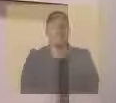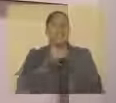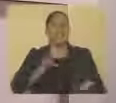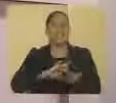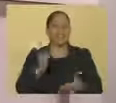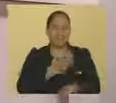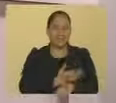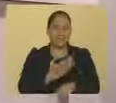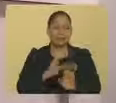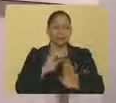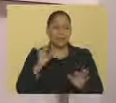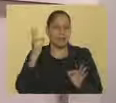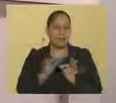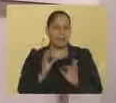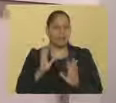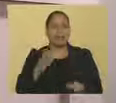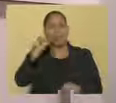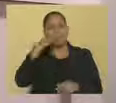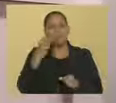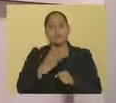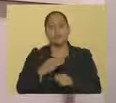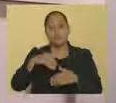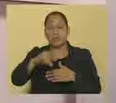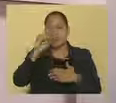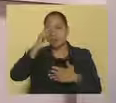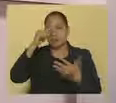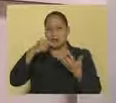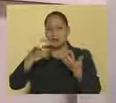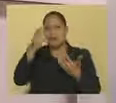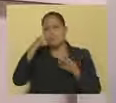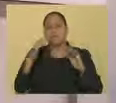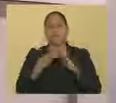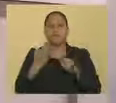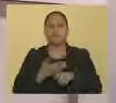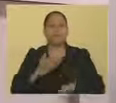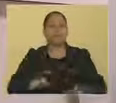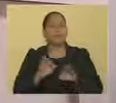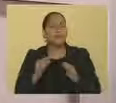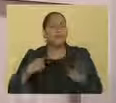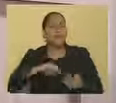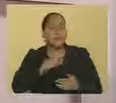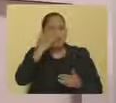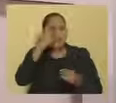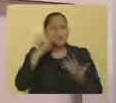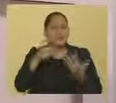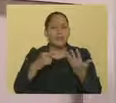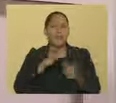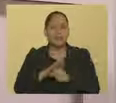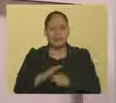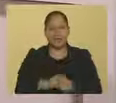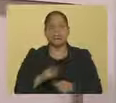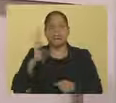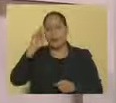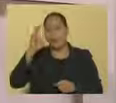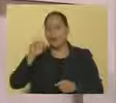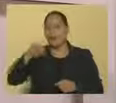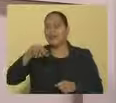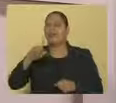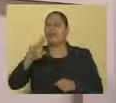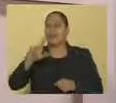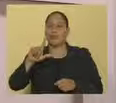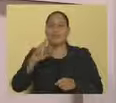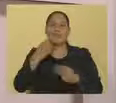Gracias, compañeros. Ya estamos listos para los próximos tips caseros importantes que debemos de conocer. ¿Cómo estás? Muy bien. Angulo. Feliz inicio